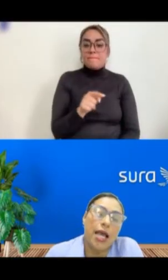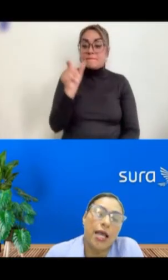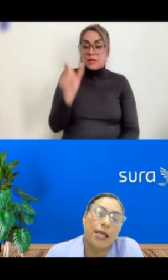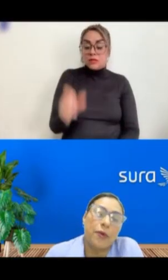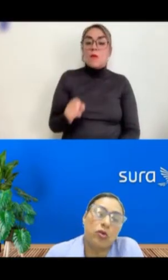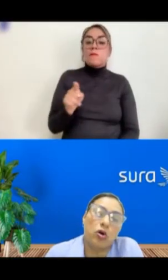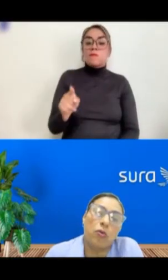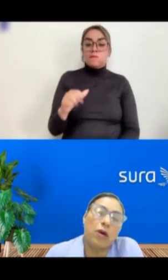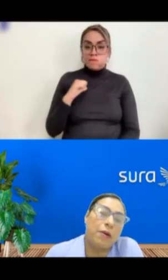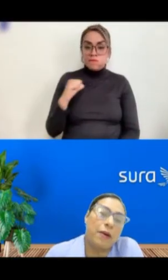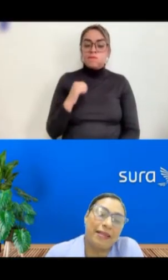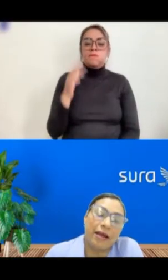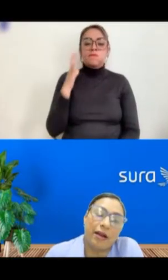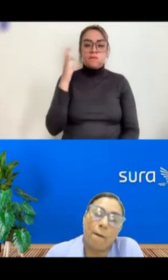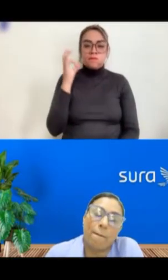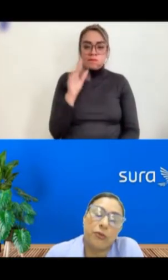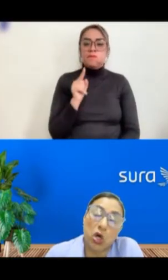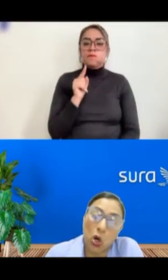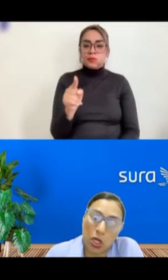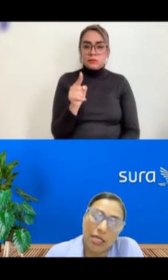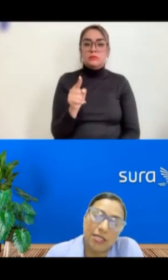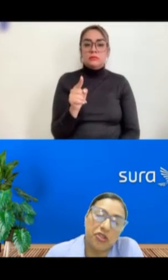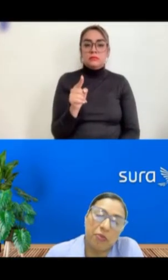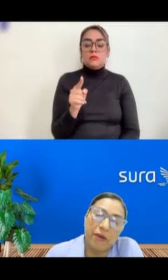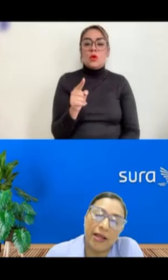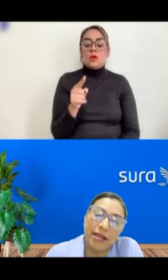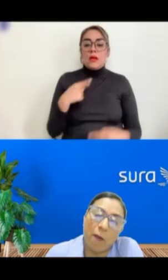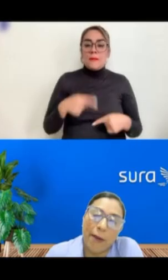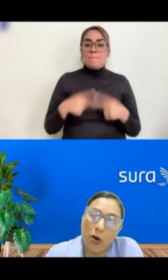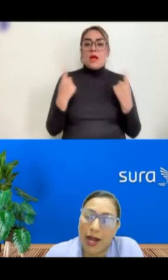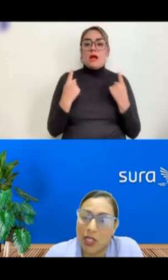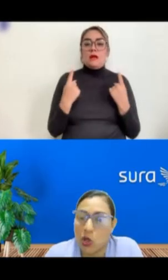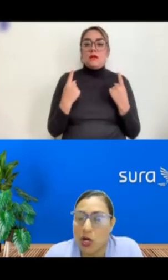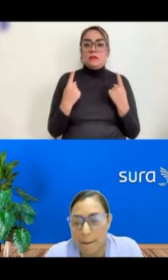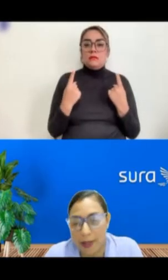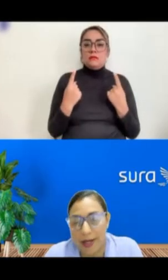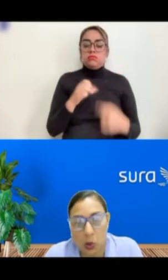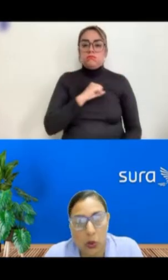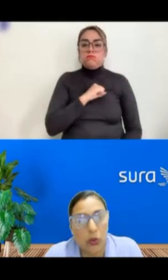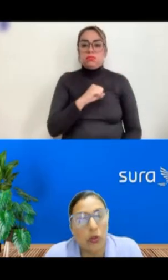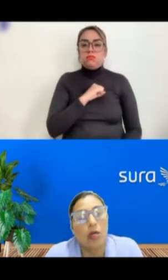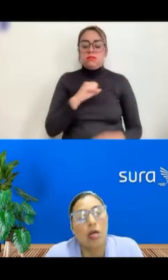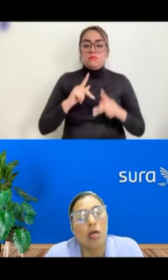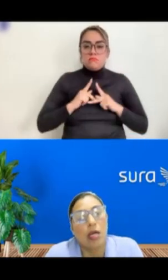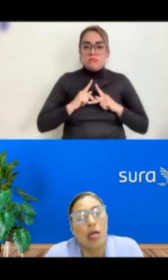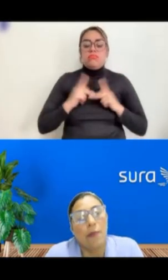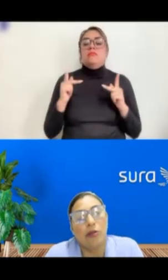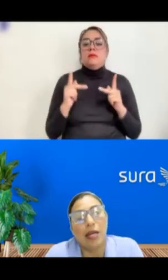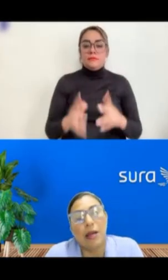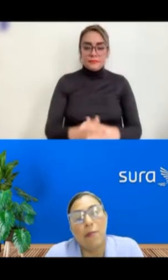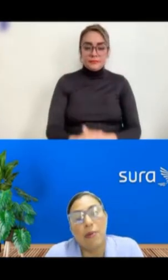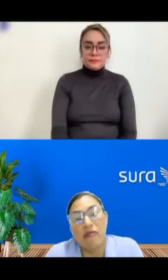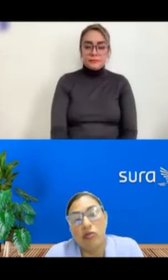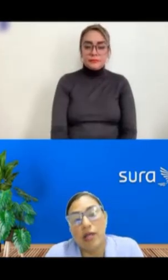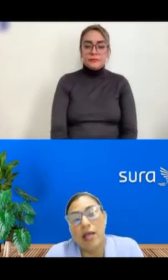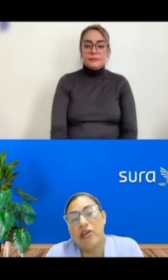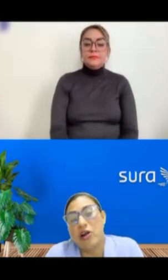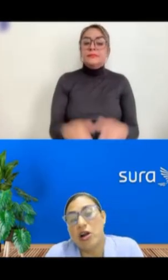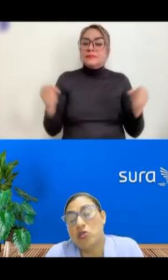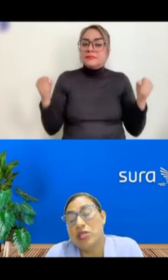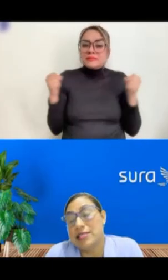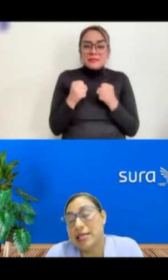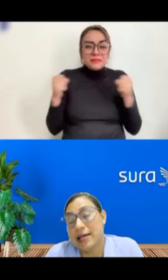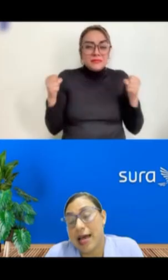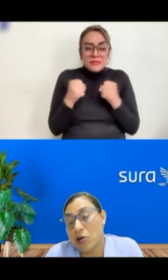persona de pronto me vaya a entrar en un shock y ese shock me vaya a entrar en un paro cardiorrespiratorio. Hipotermia muy